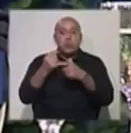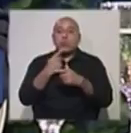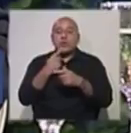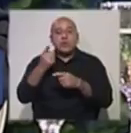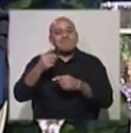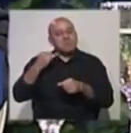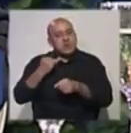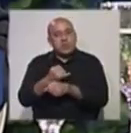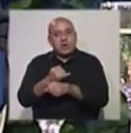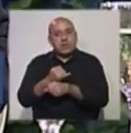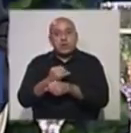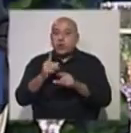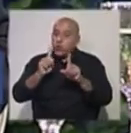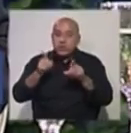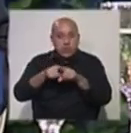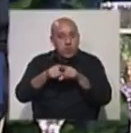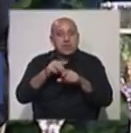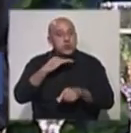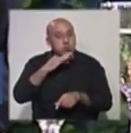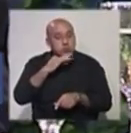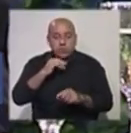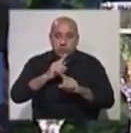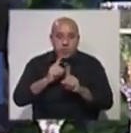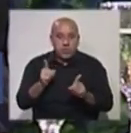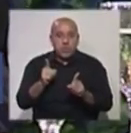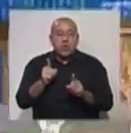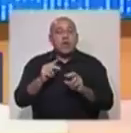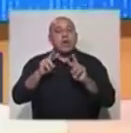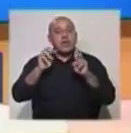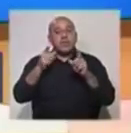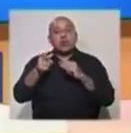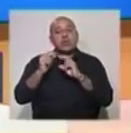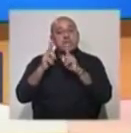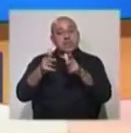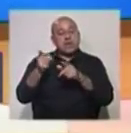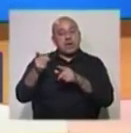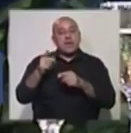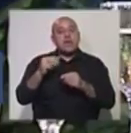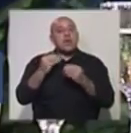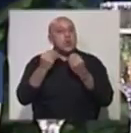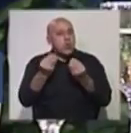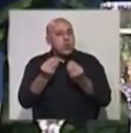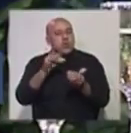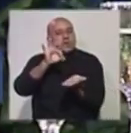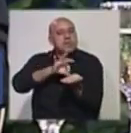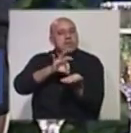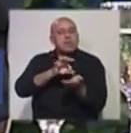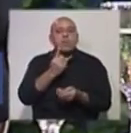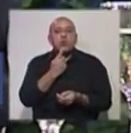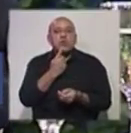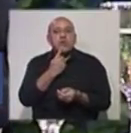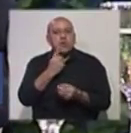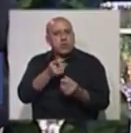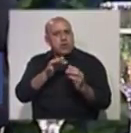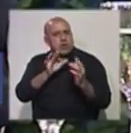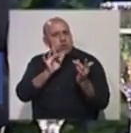mismo que corrupción. No es lo mismo. Y tiene que ver con esto que decía Gerardo, que es cómo el sistema político se asociaba con